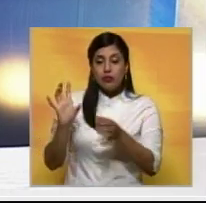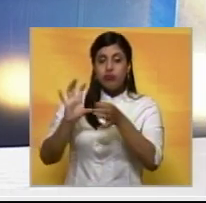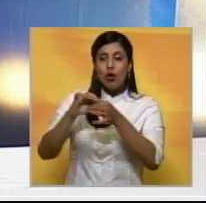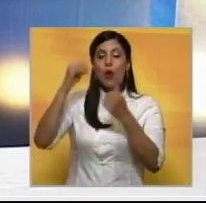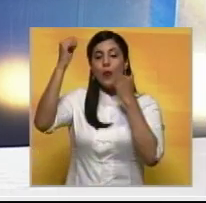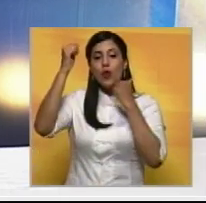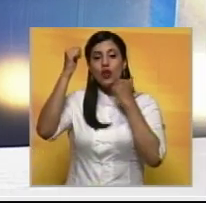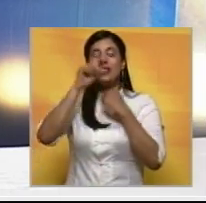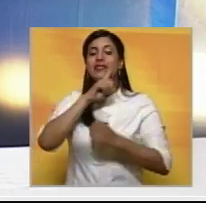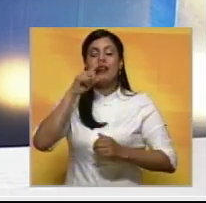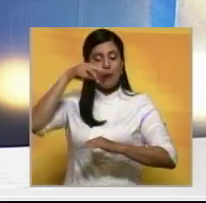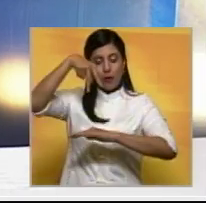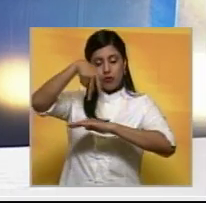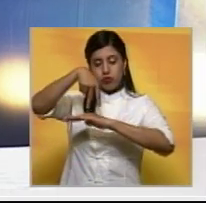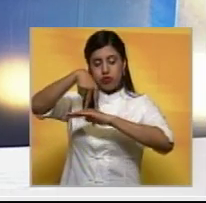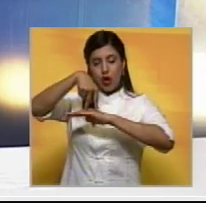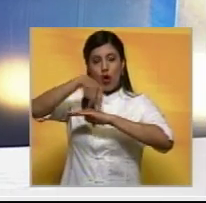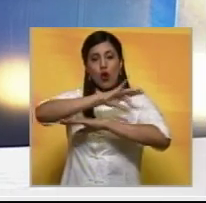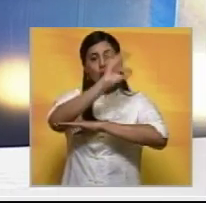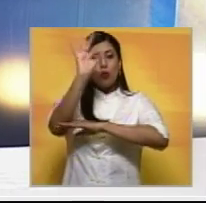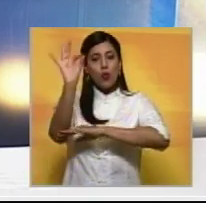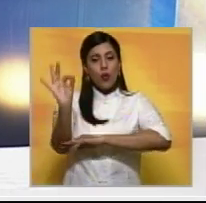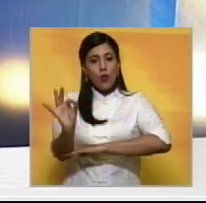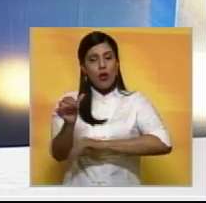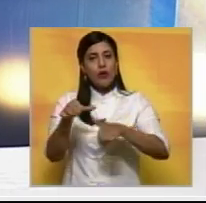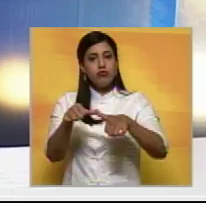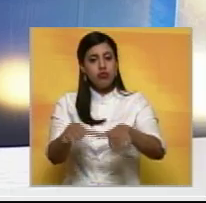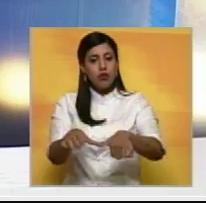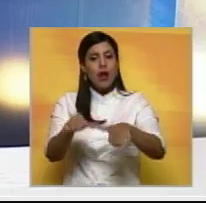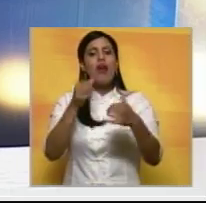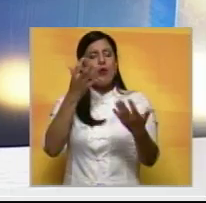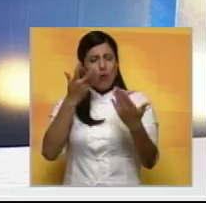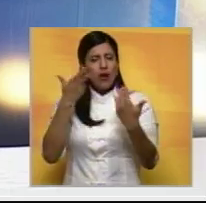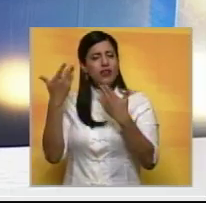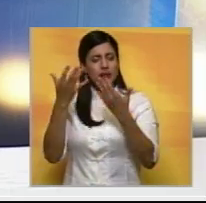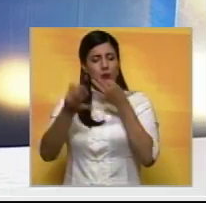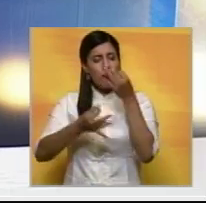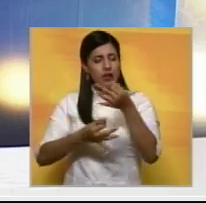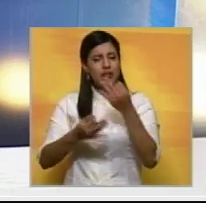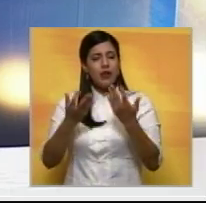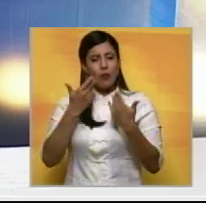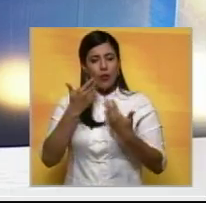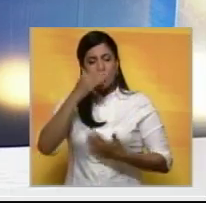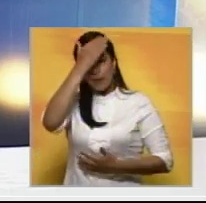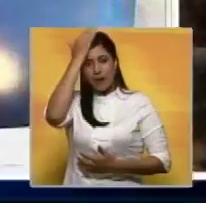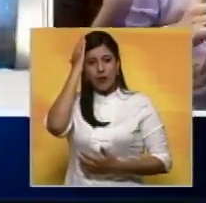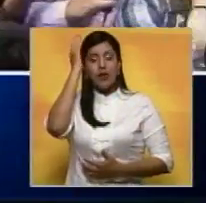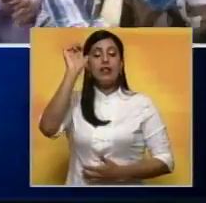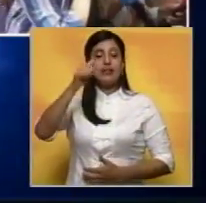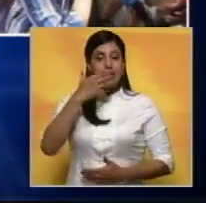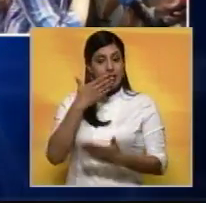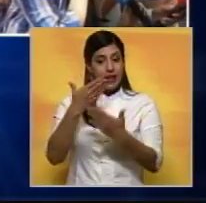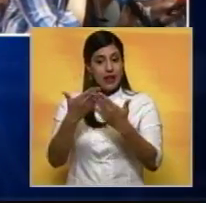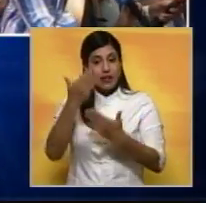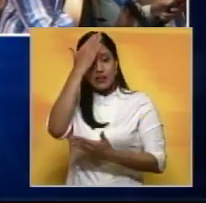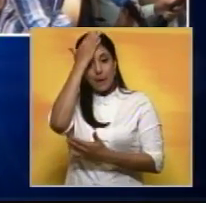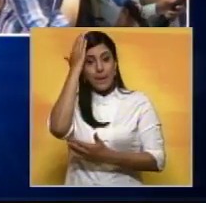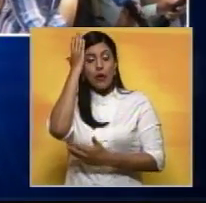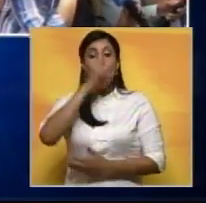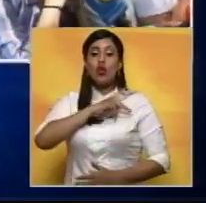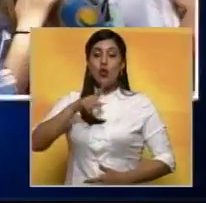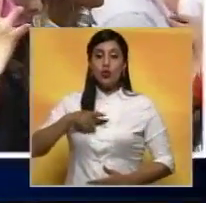jornada de protesta denominada el Plantón Nacional. Manuel Covela está en el lugar y nos amplía. Buenas tardes, Manuel, cuéntanos. Sí, gracias, buenas tardes.